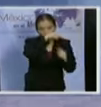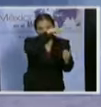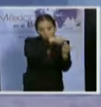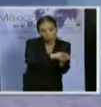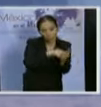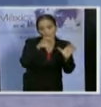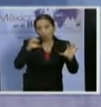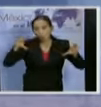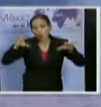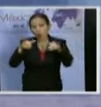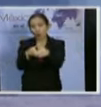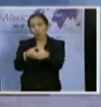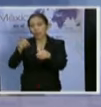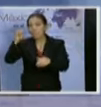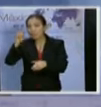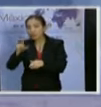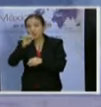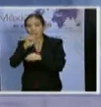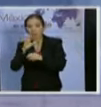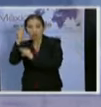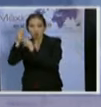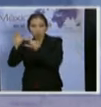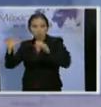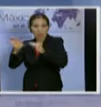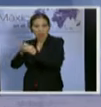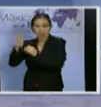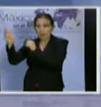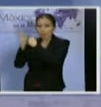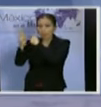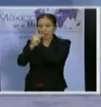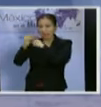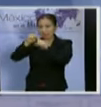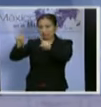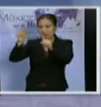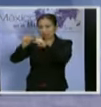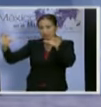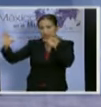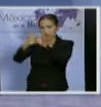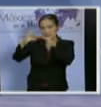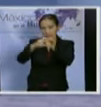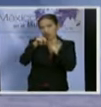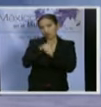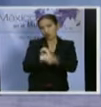y comunitarios, como en los niveles globales y multilaterales. De eso les